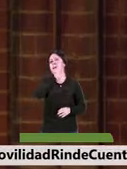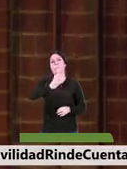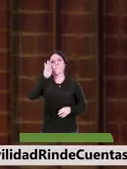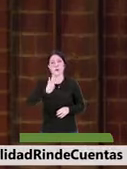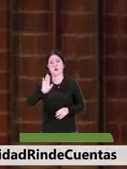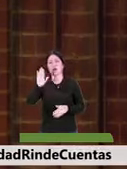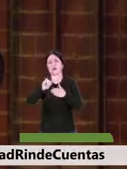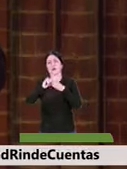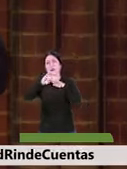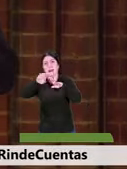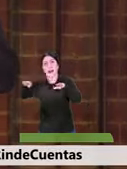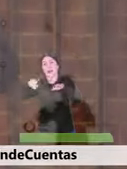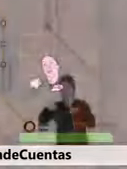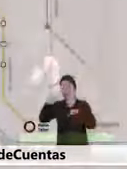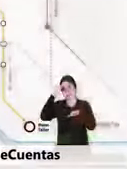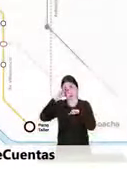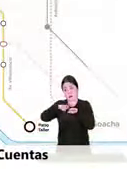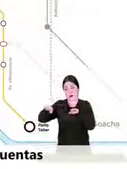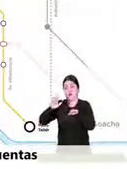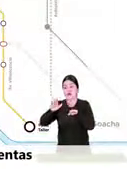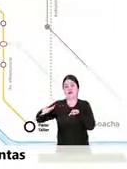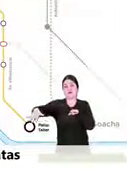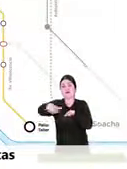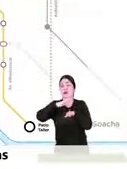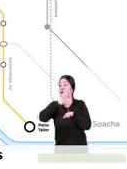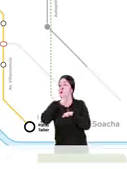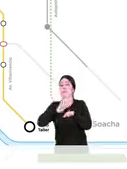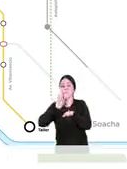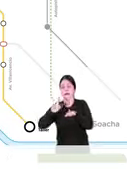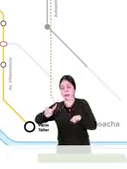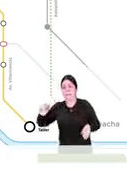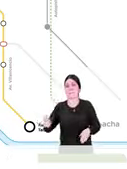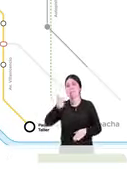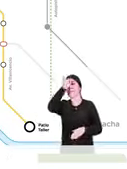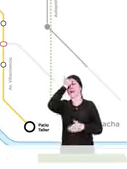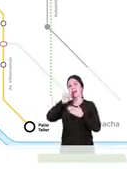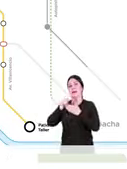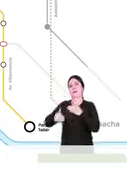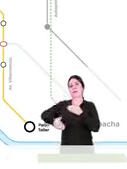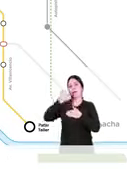el corazón del proyecto de la primera línea de metro, Kennedy,